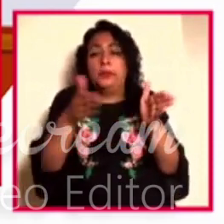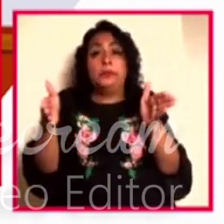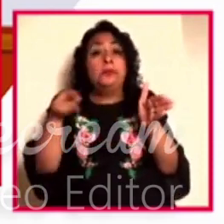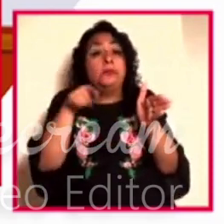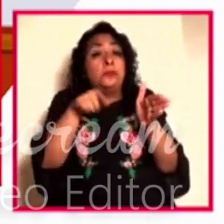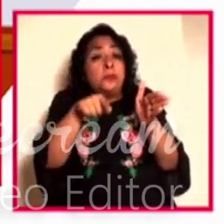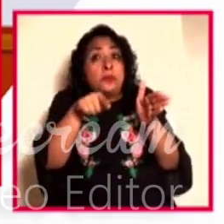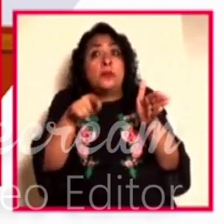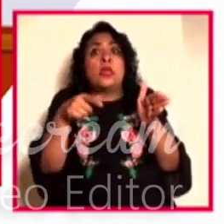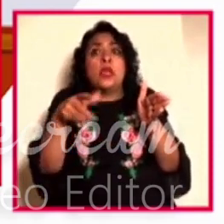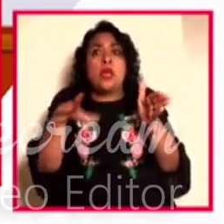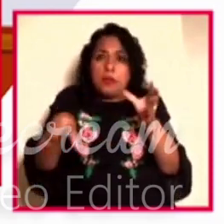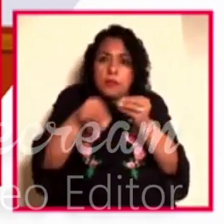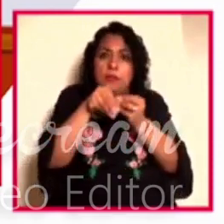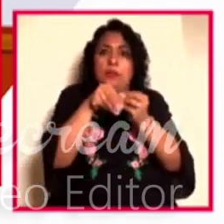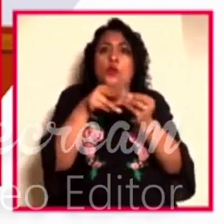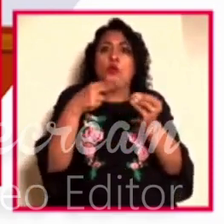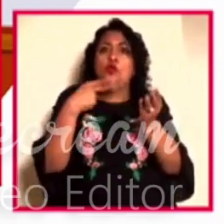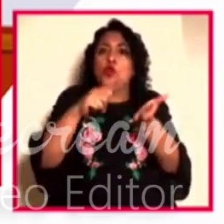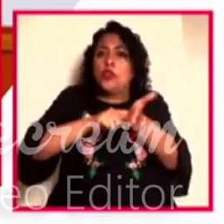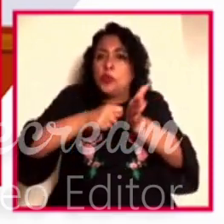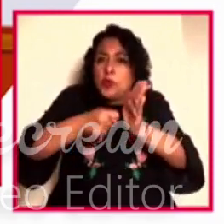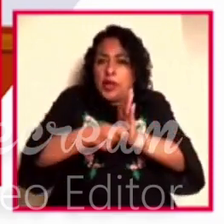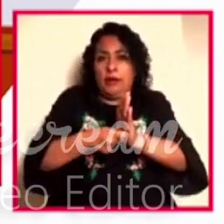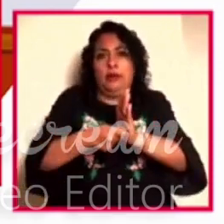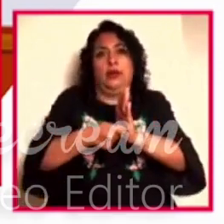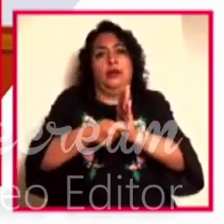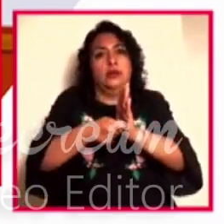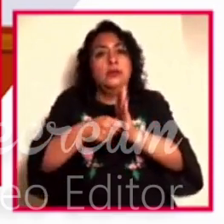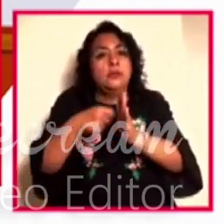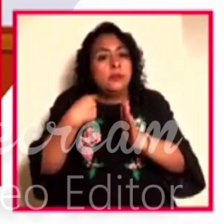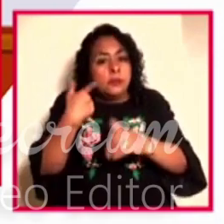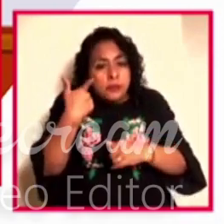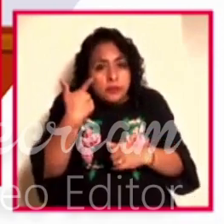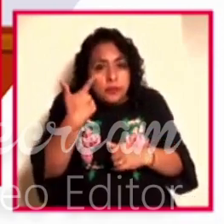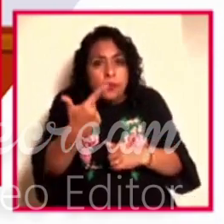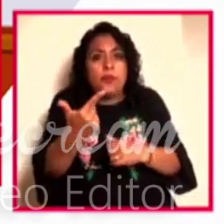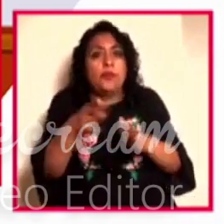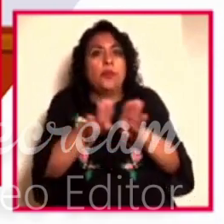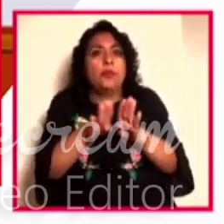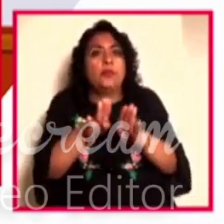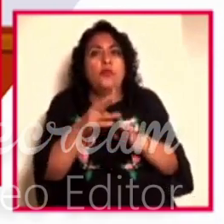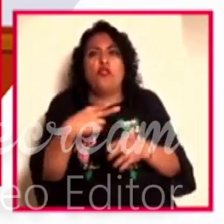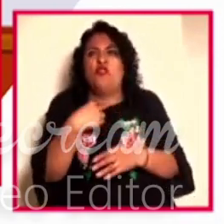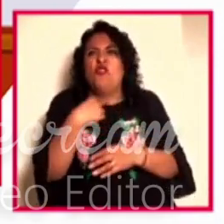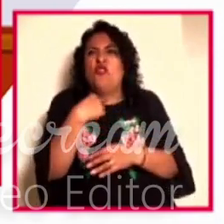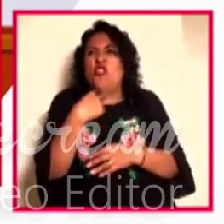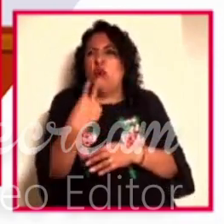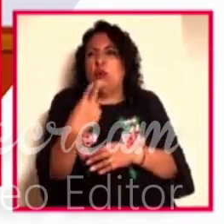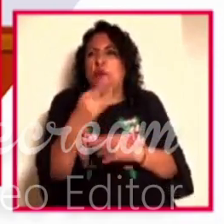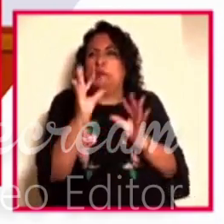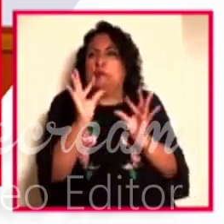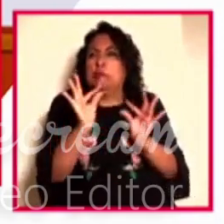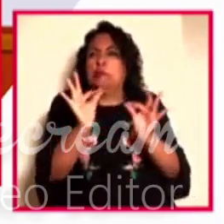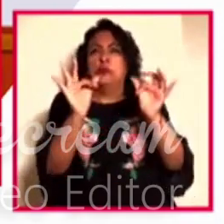él integra estas técnicas, es en donde él encuentra su mejor voz, su voz más